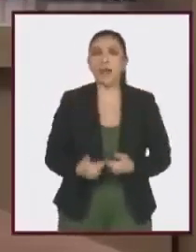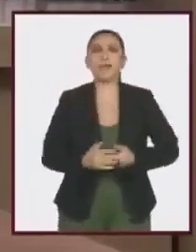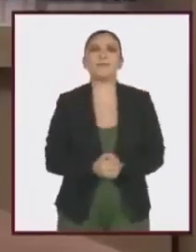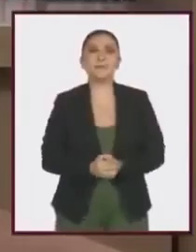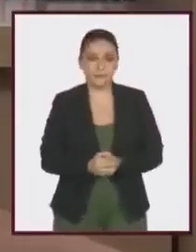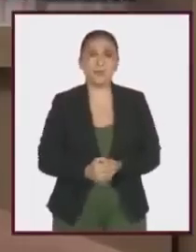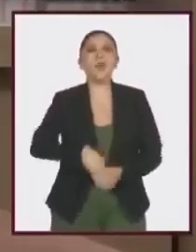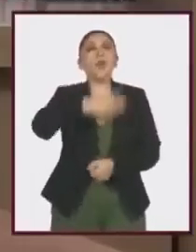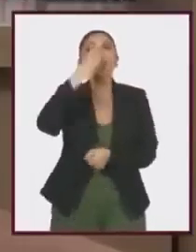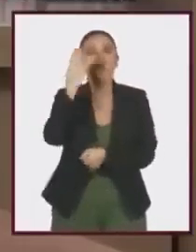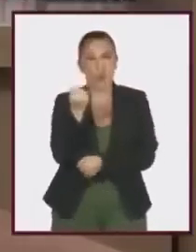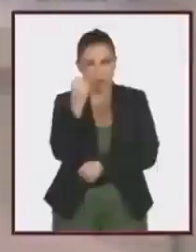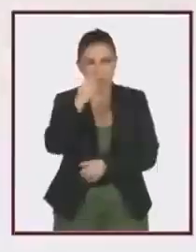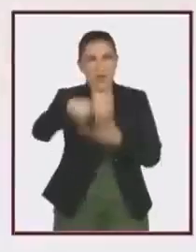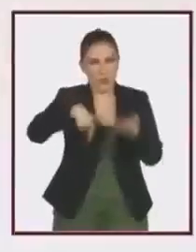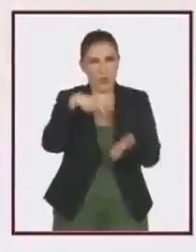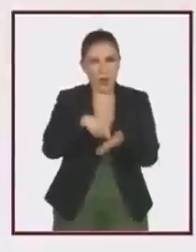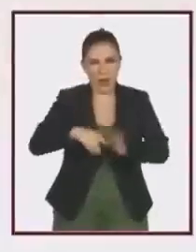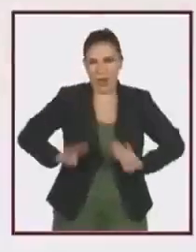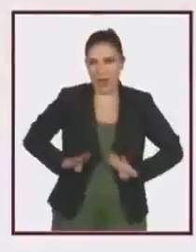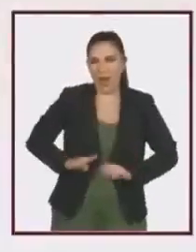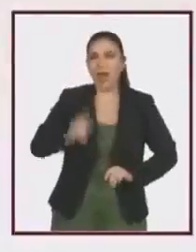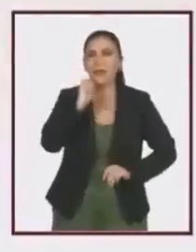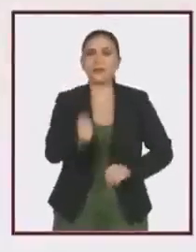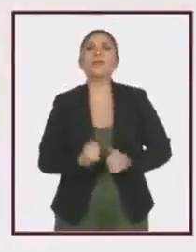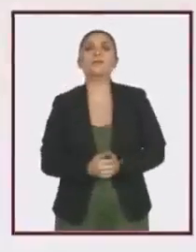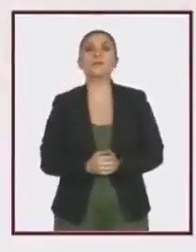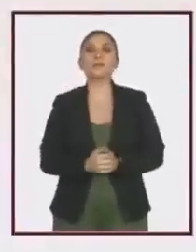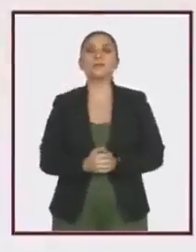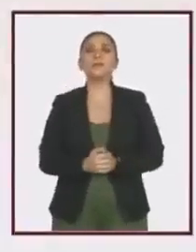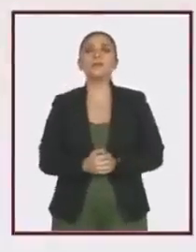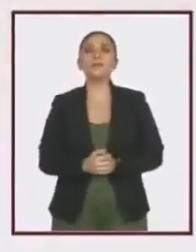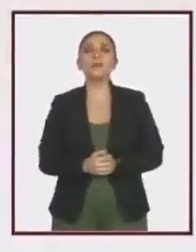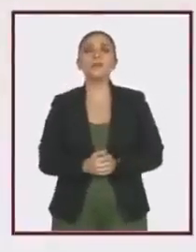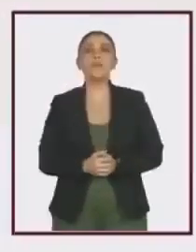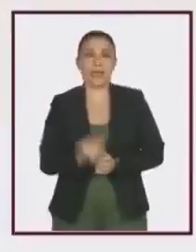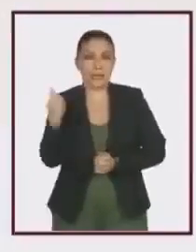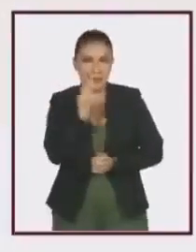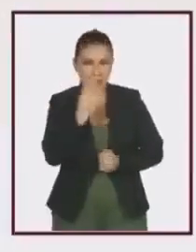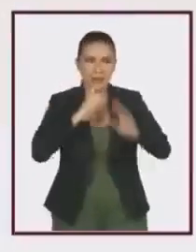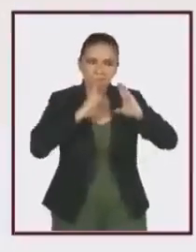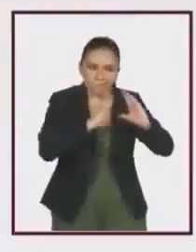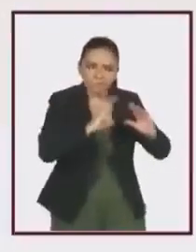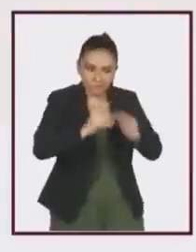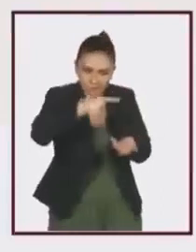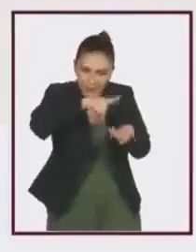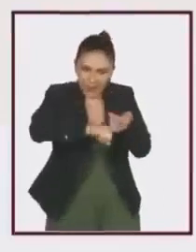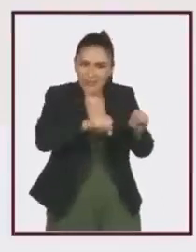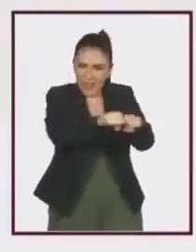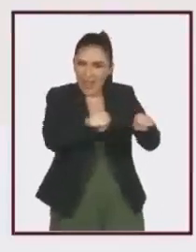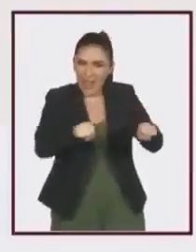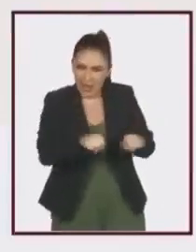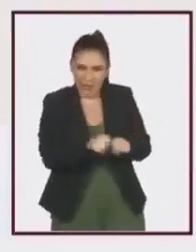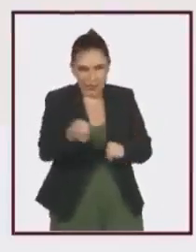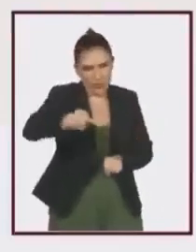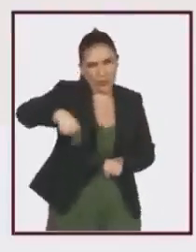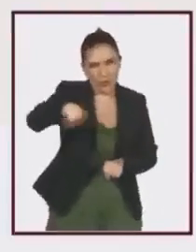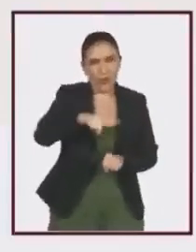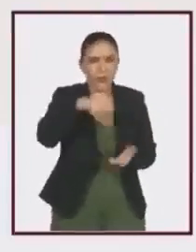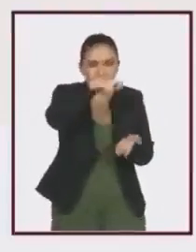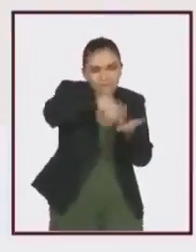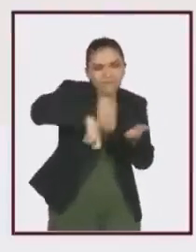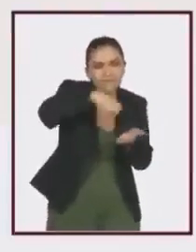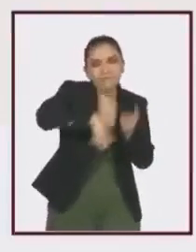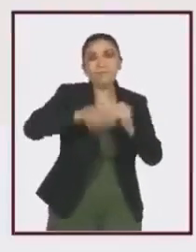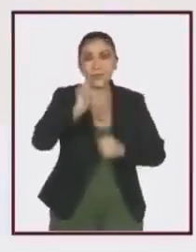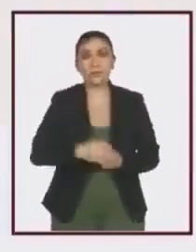noveno rasgo del perfil se refiere a que fomentemos al interior de las aulas el que